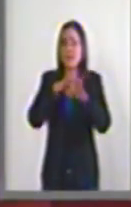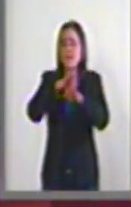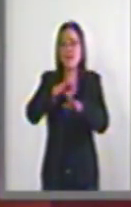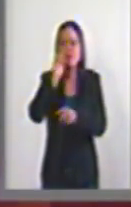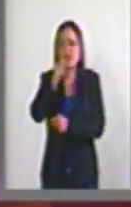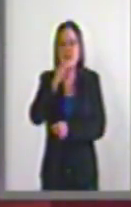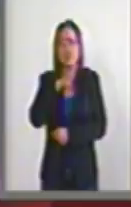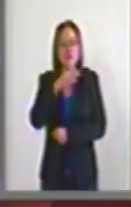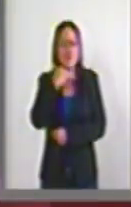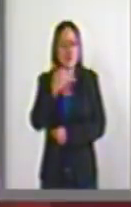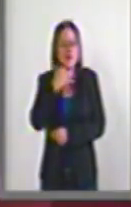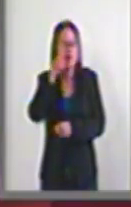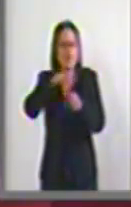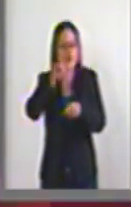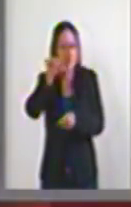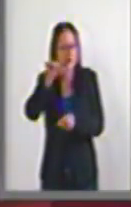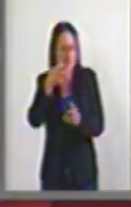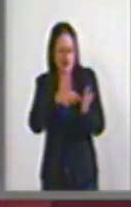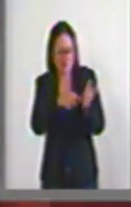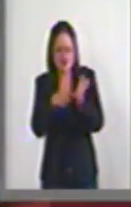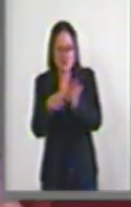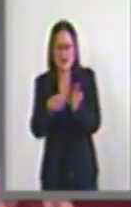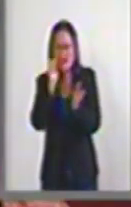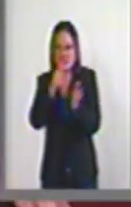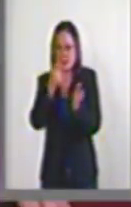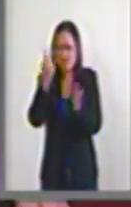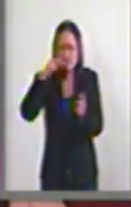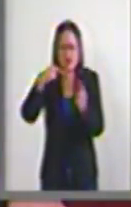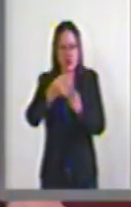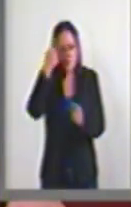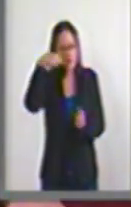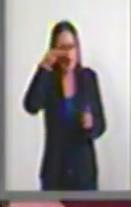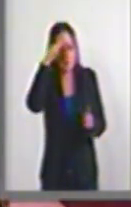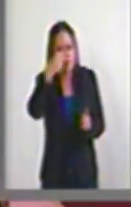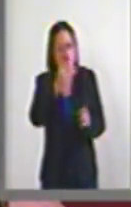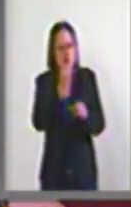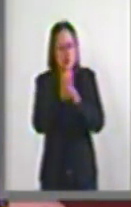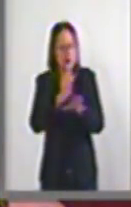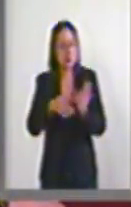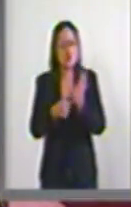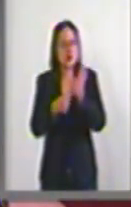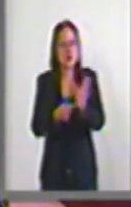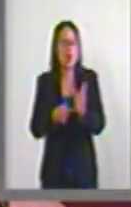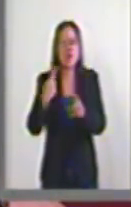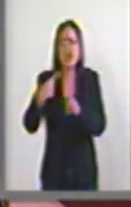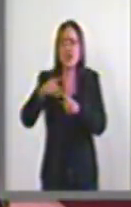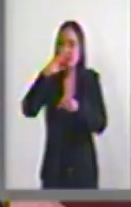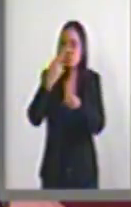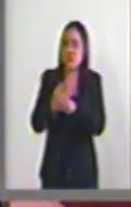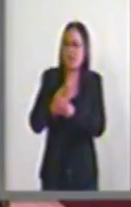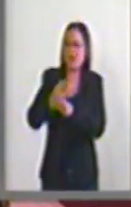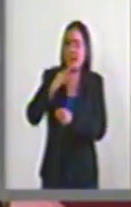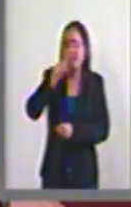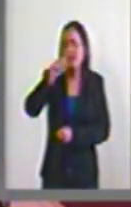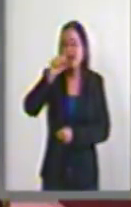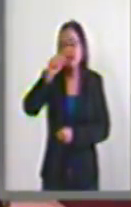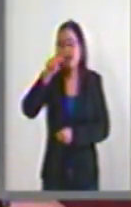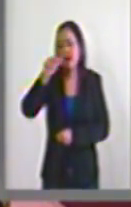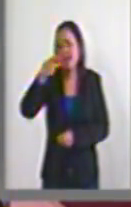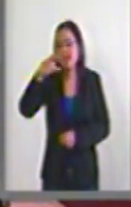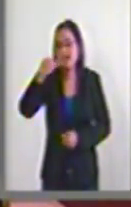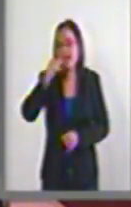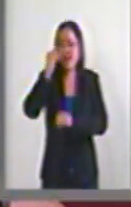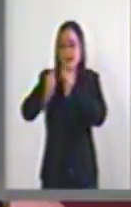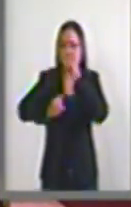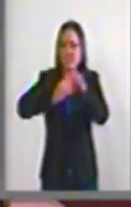Corrupción 2016, Enfoque para México, elaborado por Transparencia Internacional, en el